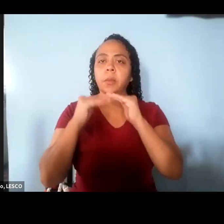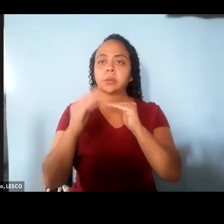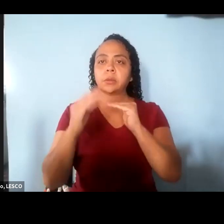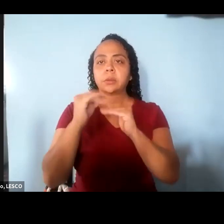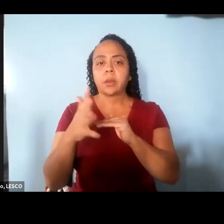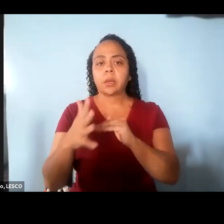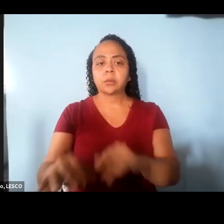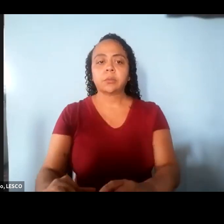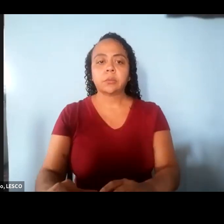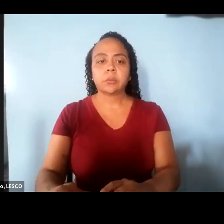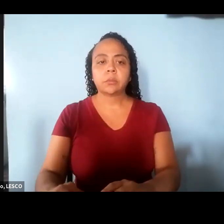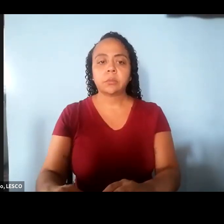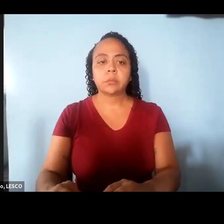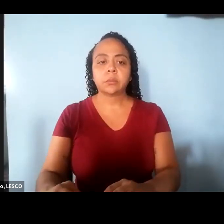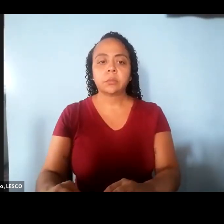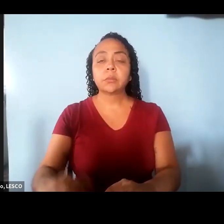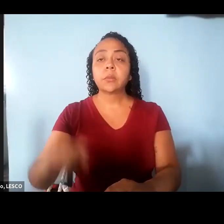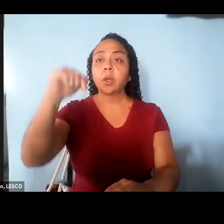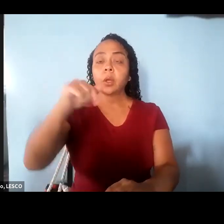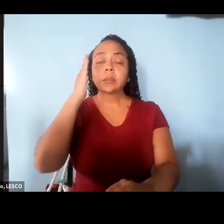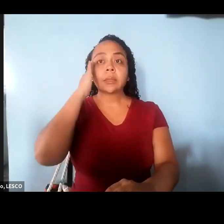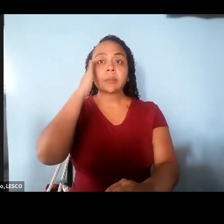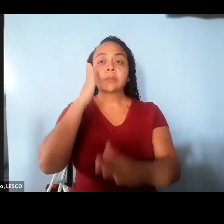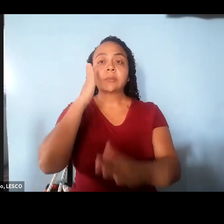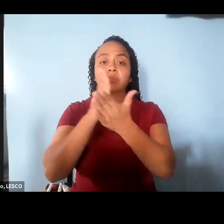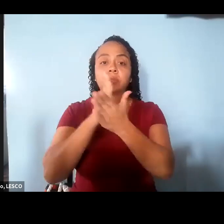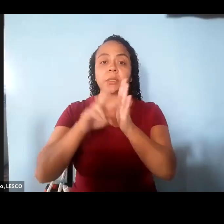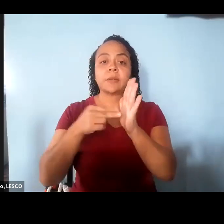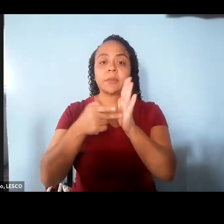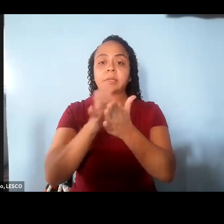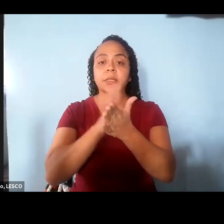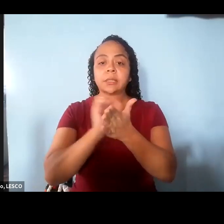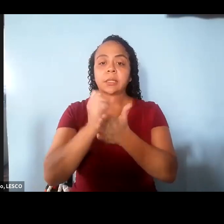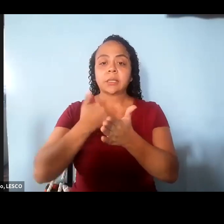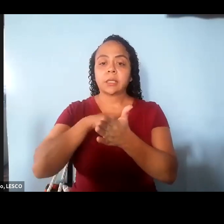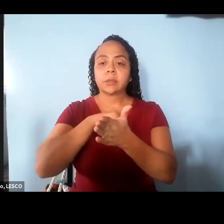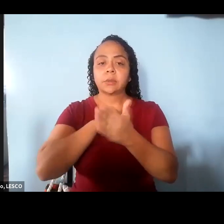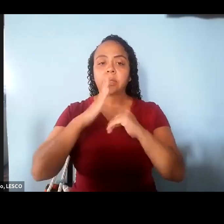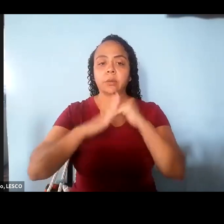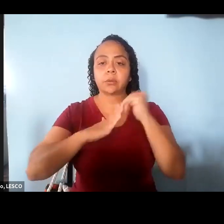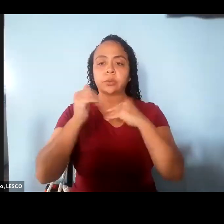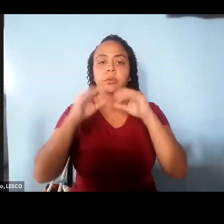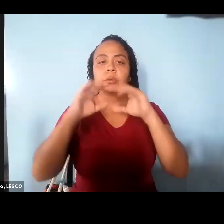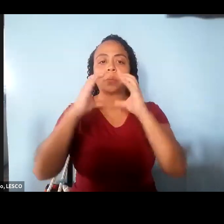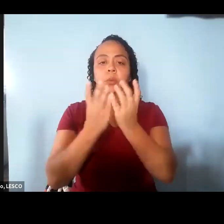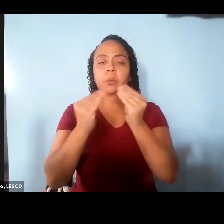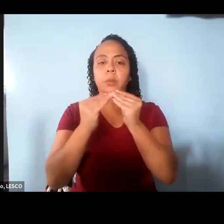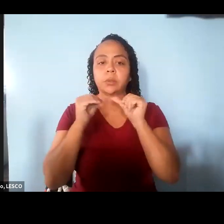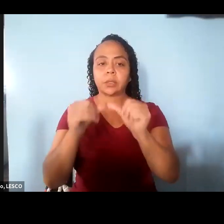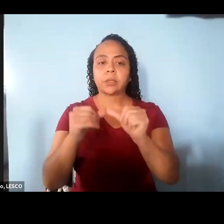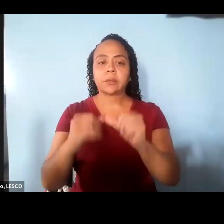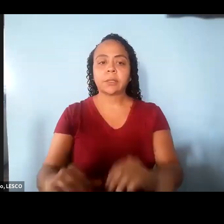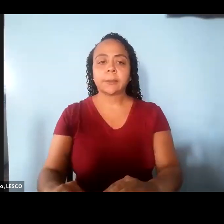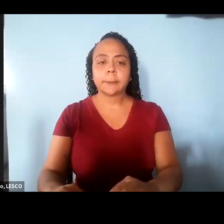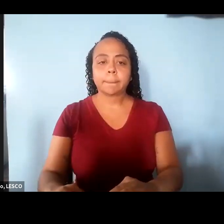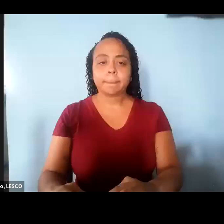hoy más que nunca reconocemos el freno que significan los desastres en nuestra construcción de un mundo más sostenible riesgos